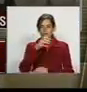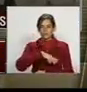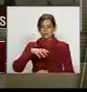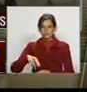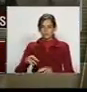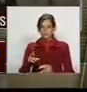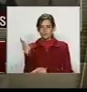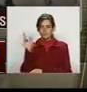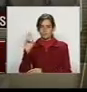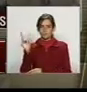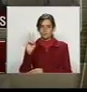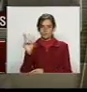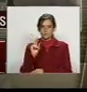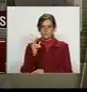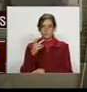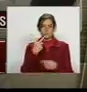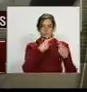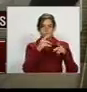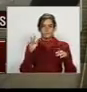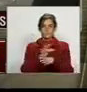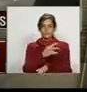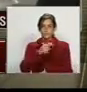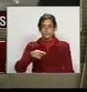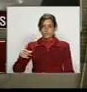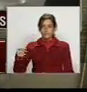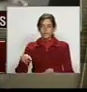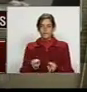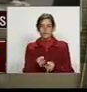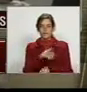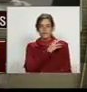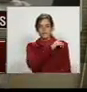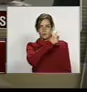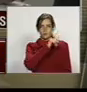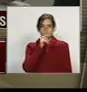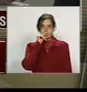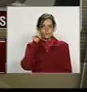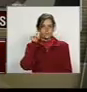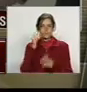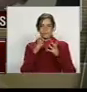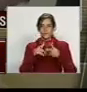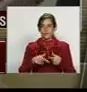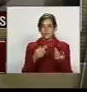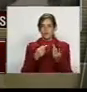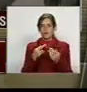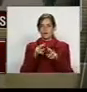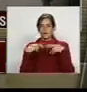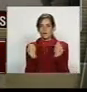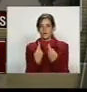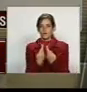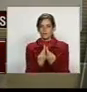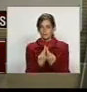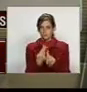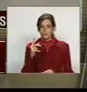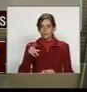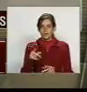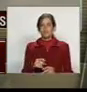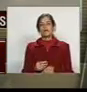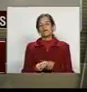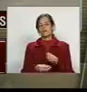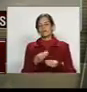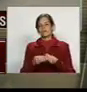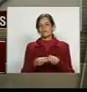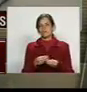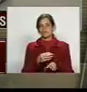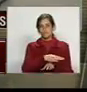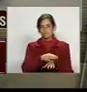República y demás funcionarios, así como los directores administrativos regionales, están discriminados de la siguiente